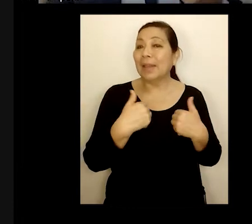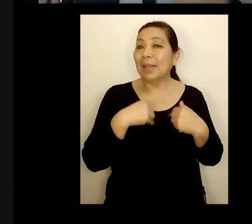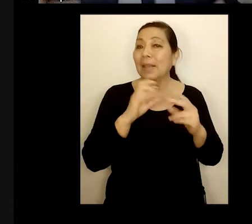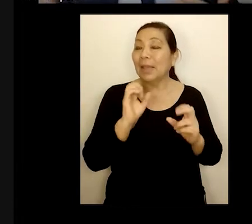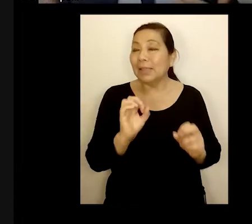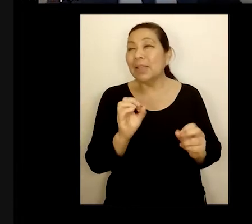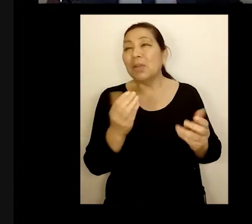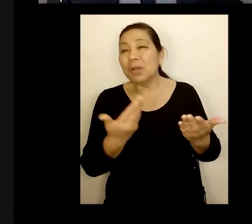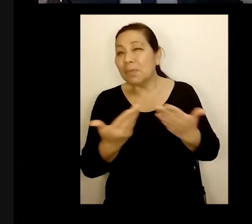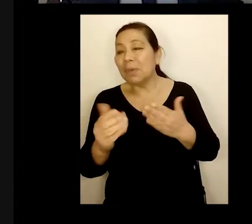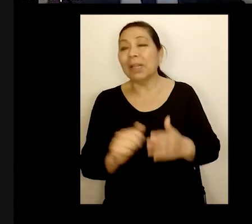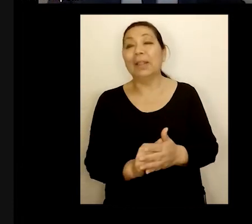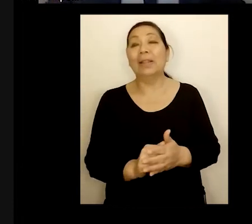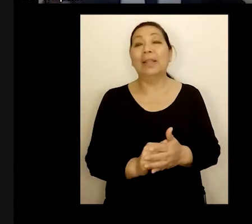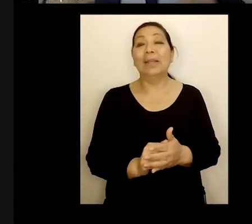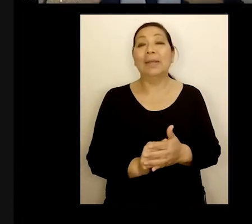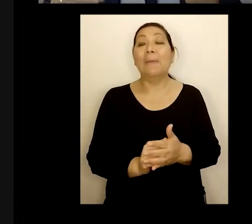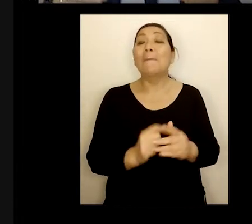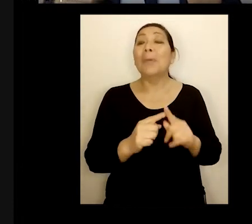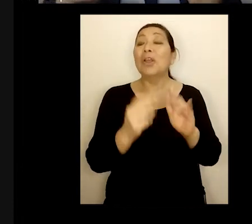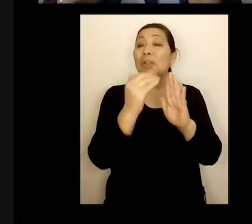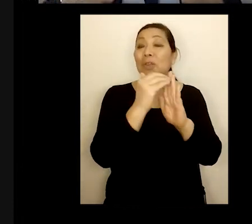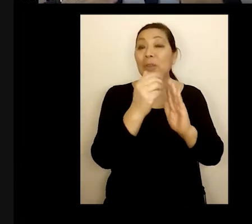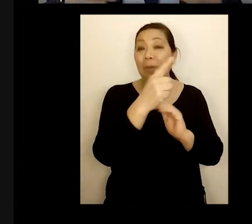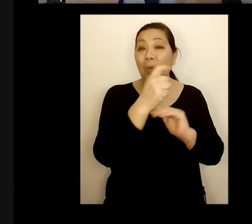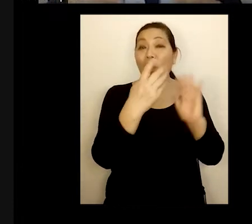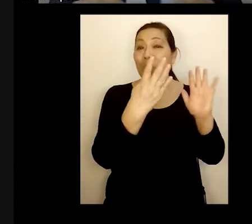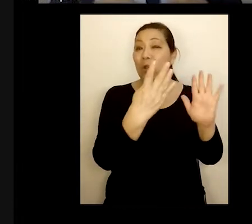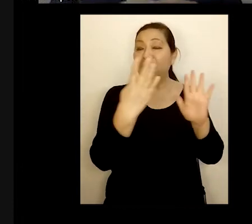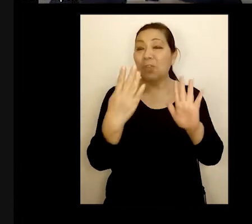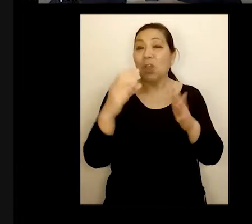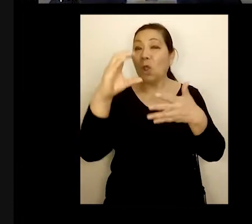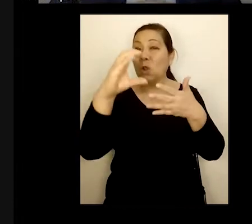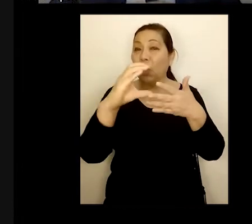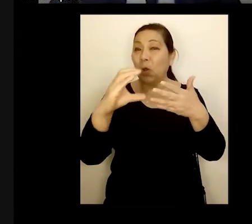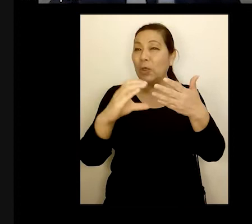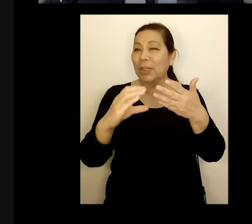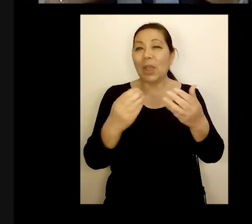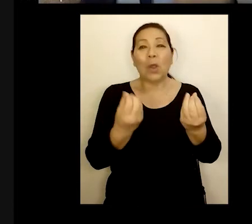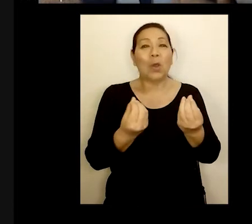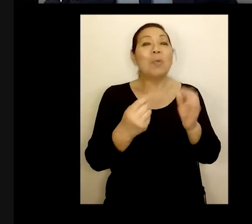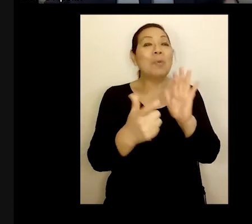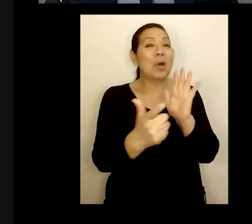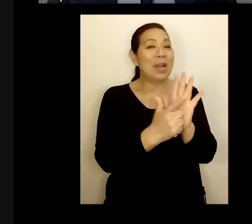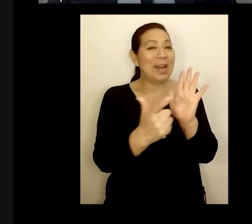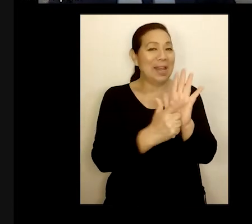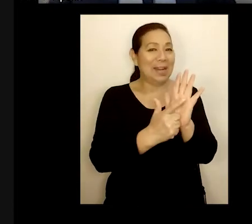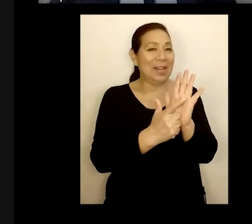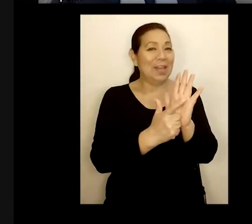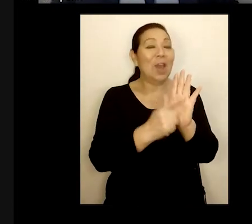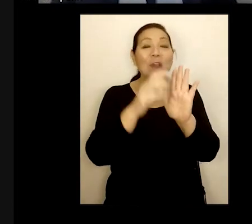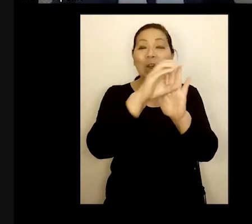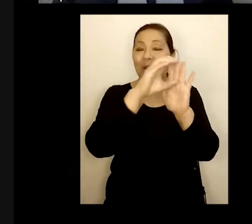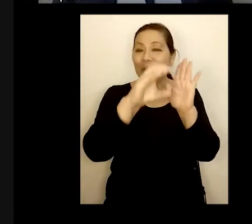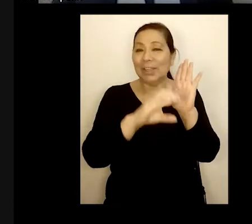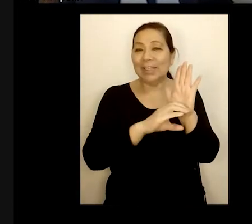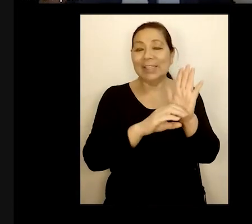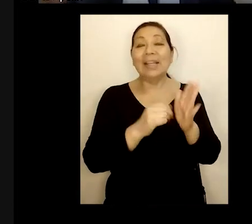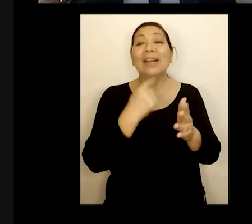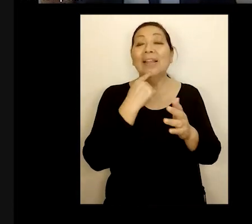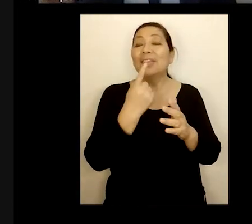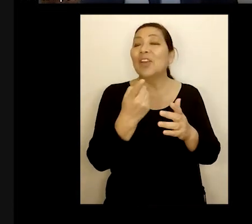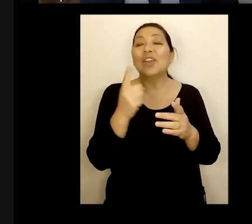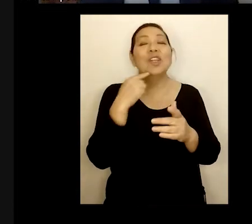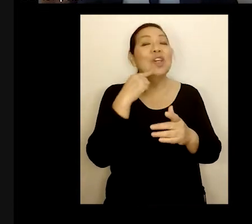la prueba sea útil, pertinente y consciente. El artículo 194 del Código Procesal Civil, así como la ley del proceso contencioso administrativo, señalan